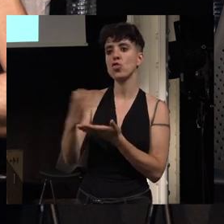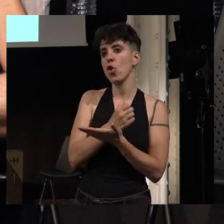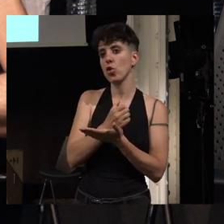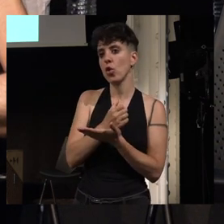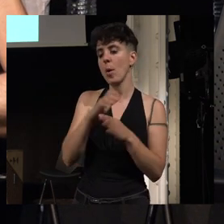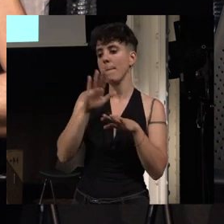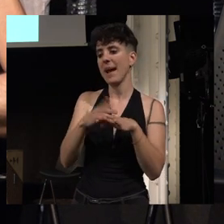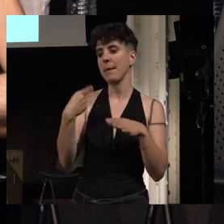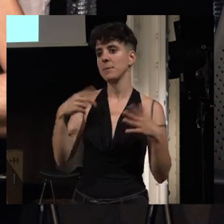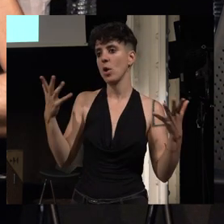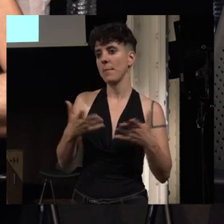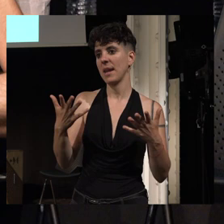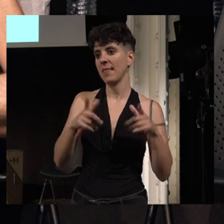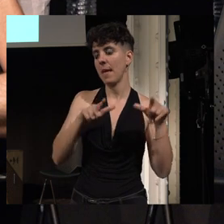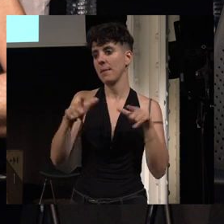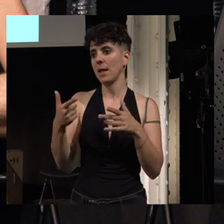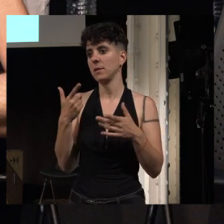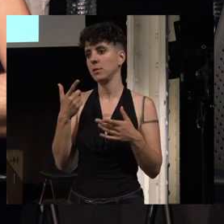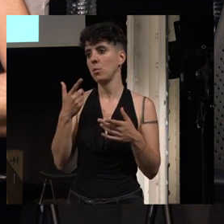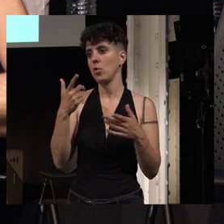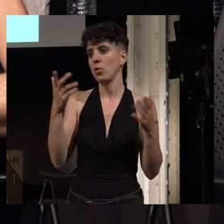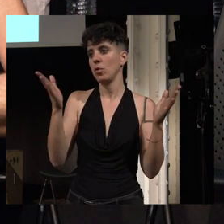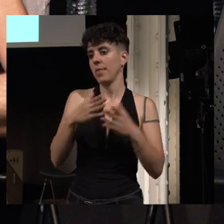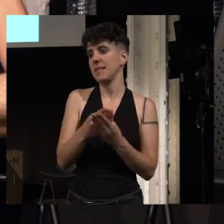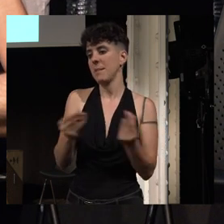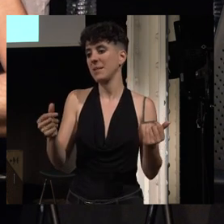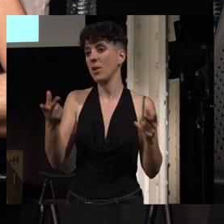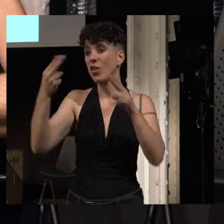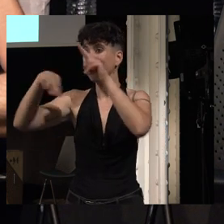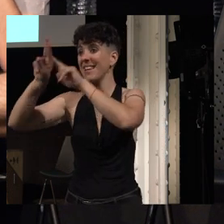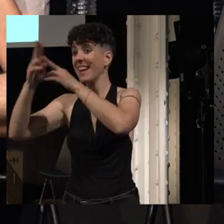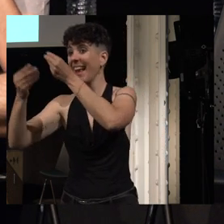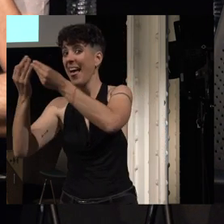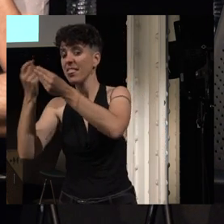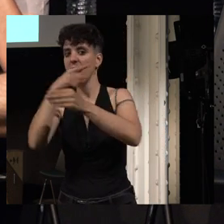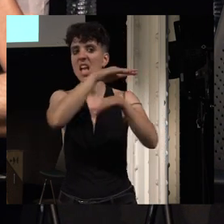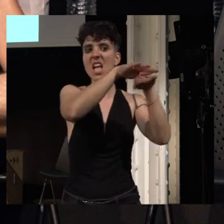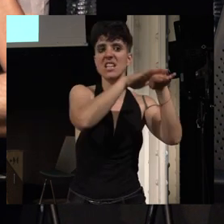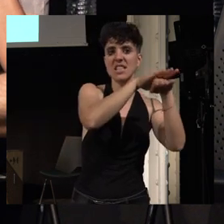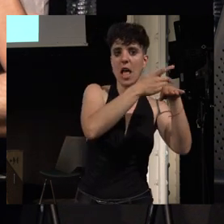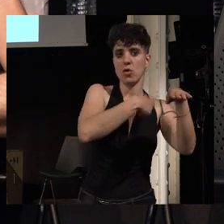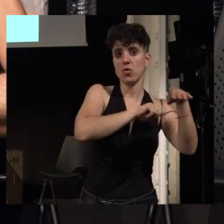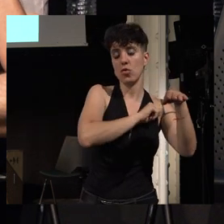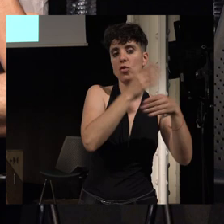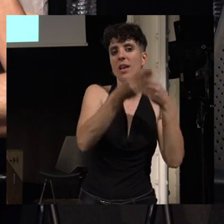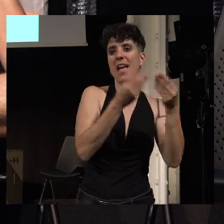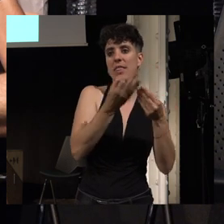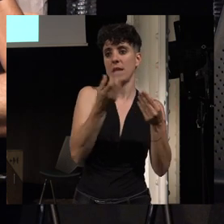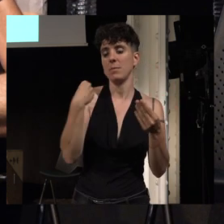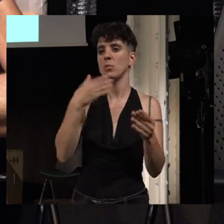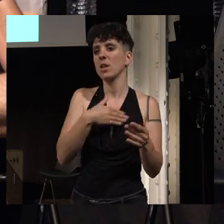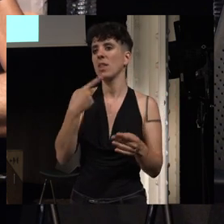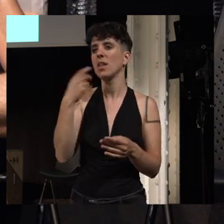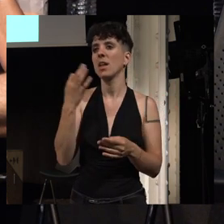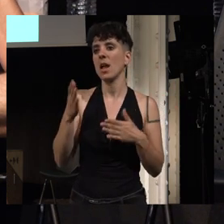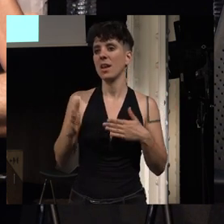no exista. Pero ¿qué hace la Gene y qué hace el Estado? ¿Vale? Entonces, con esto que quiero decir, que este camino